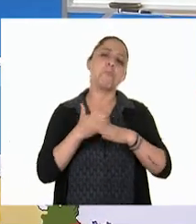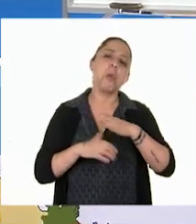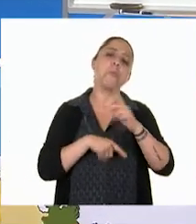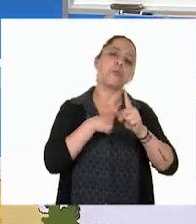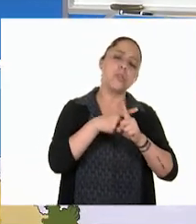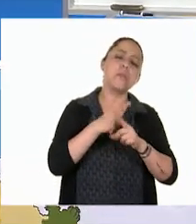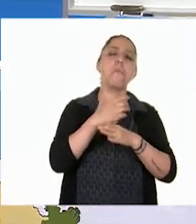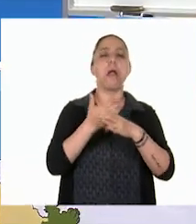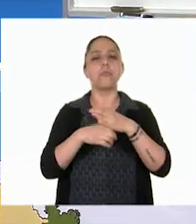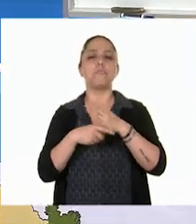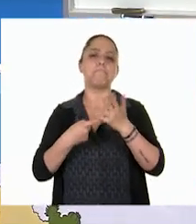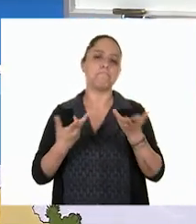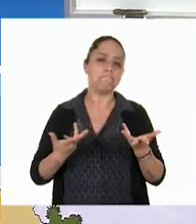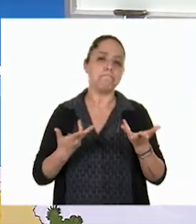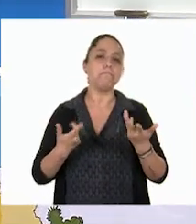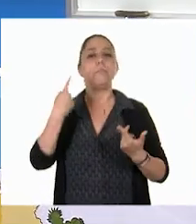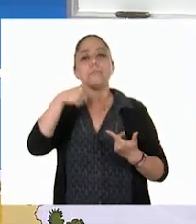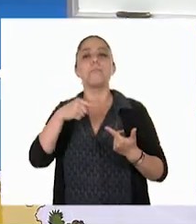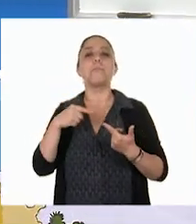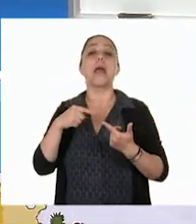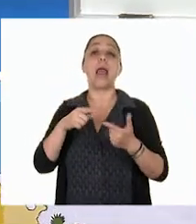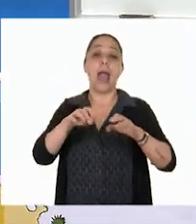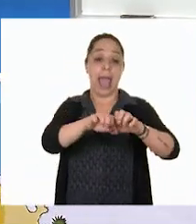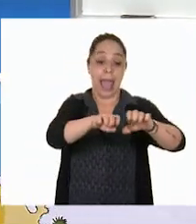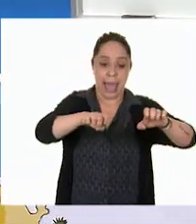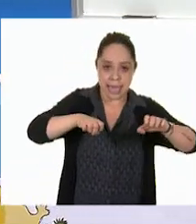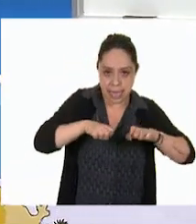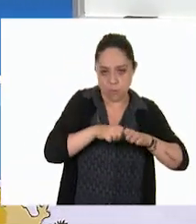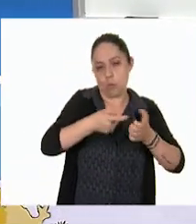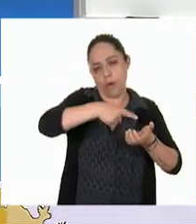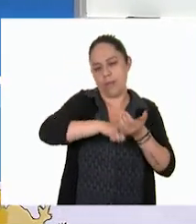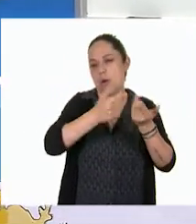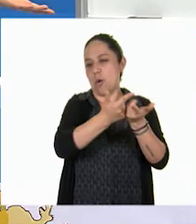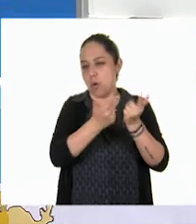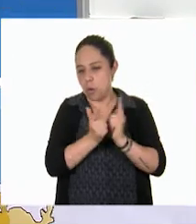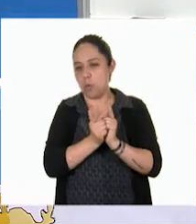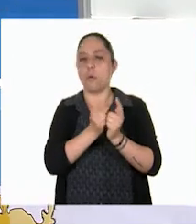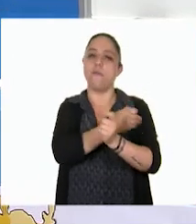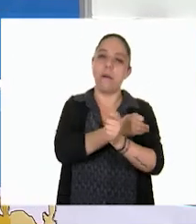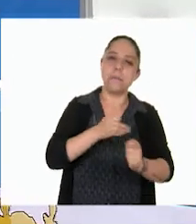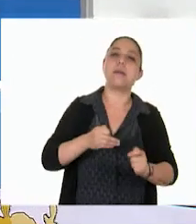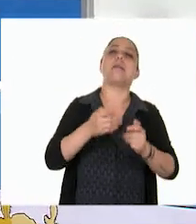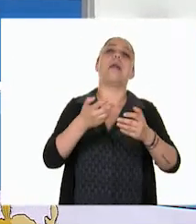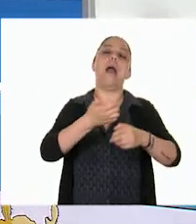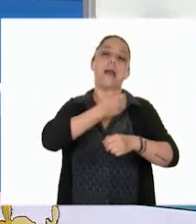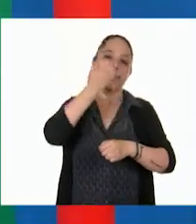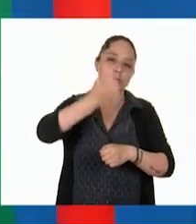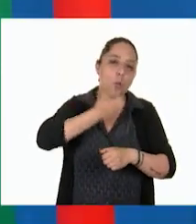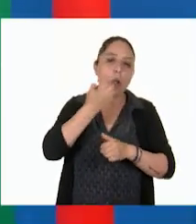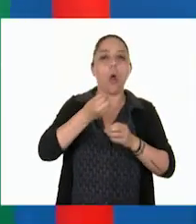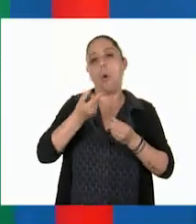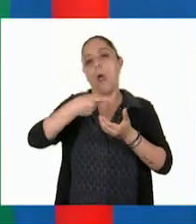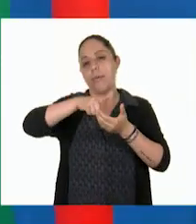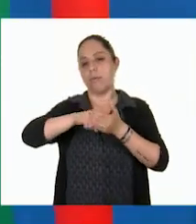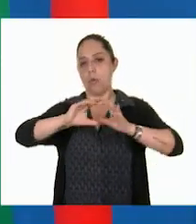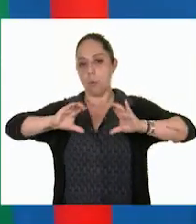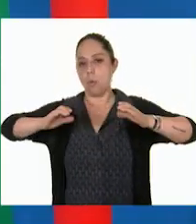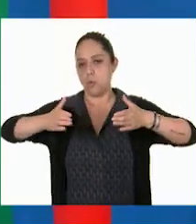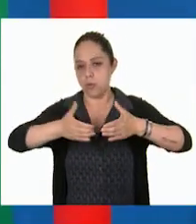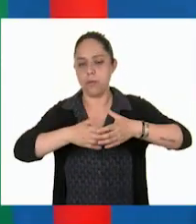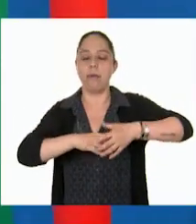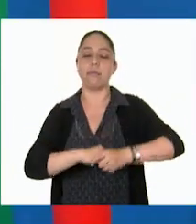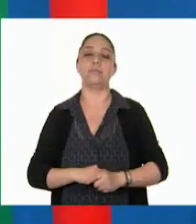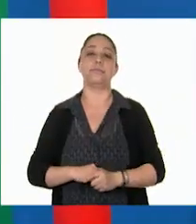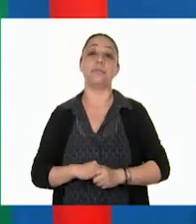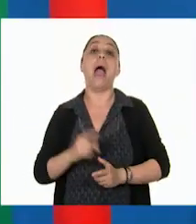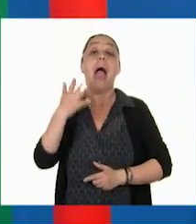al cooperar o participar en un grupo, sea familiar, escolar o en la comunidad. Ah, y algo muy